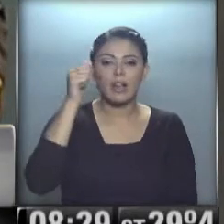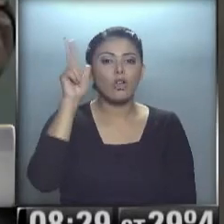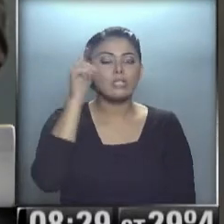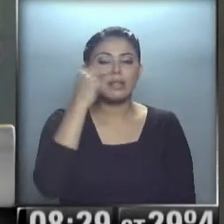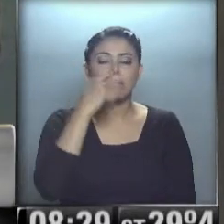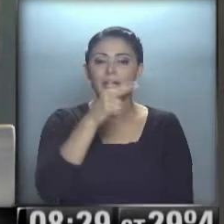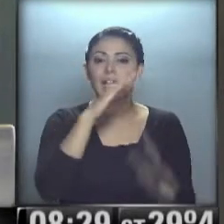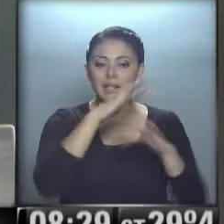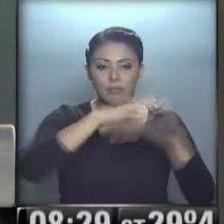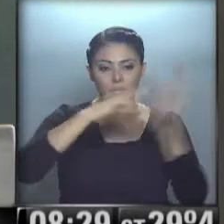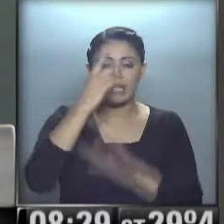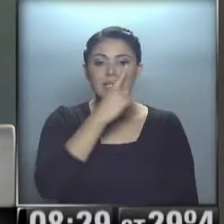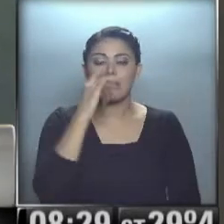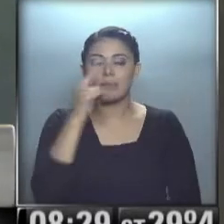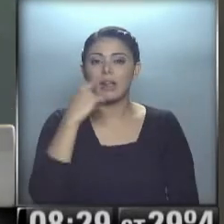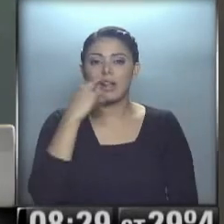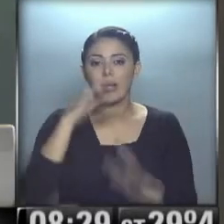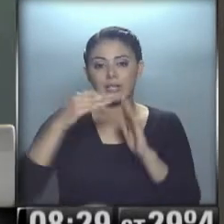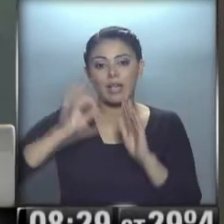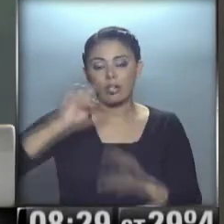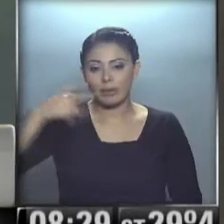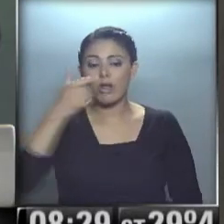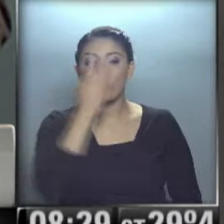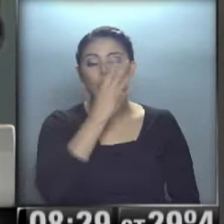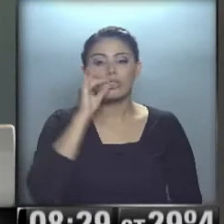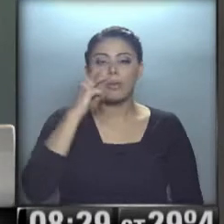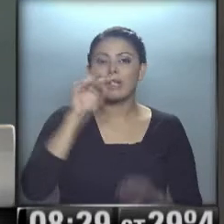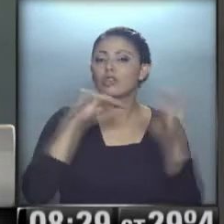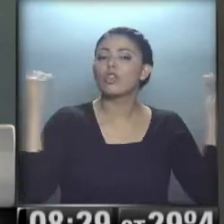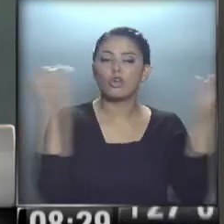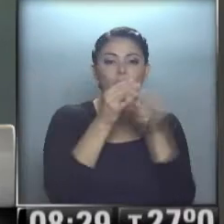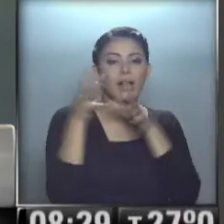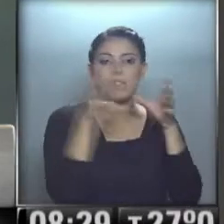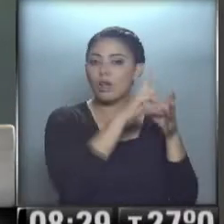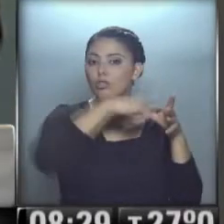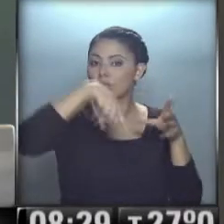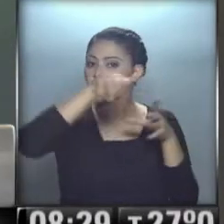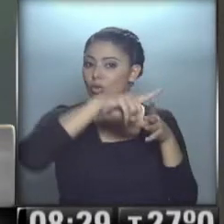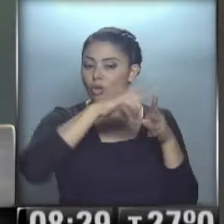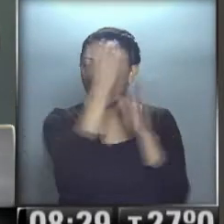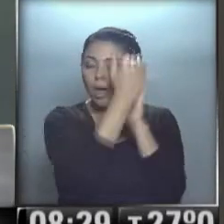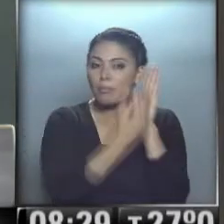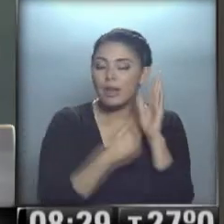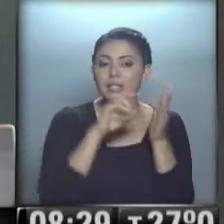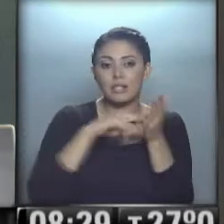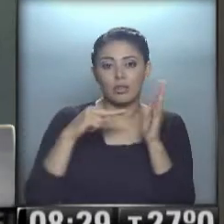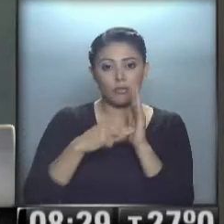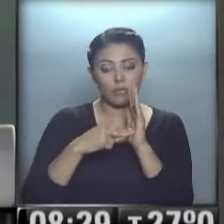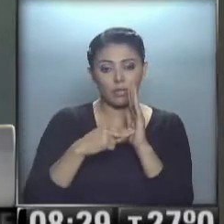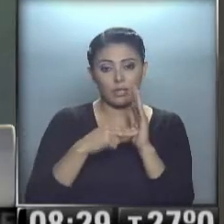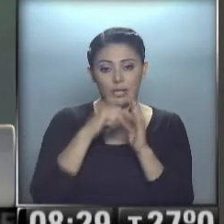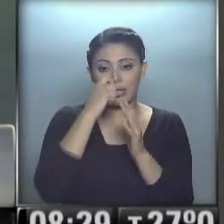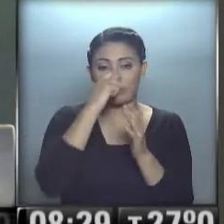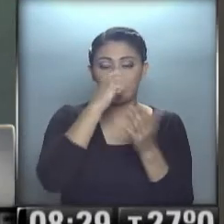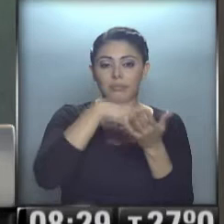en ejecución, 100.000 viviendas para el año próximo, 400.000 en total. Todo eso implica perspectivas de mejoramiento de sus